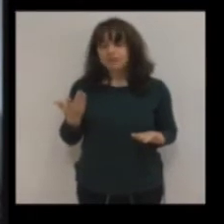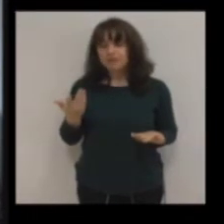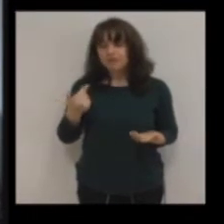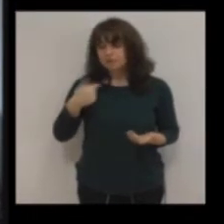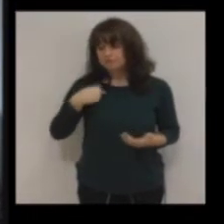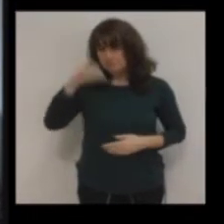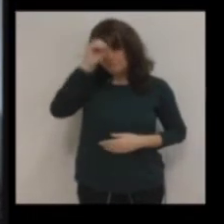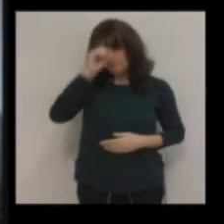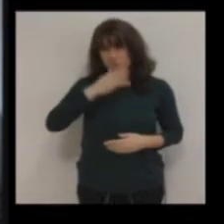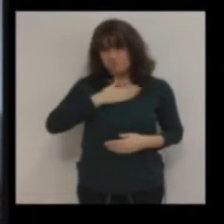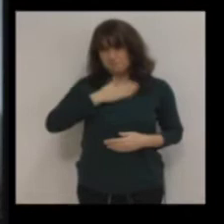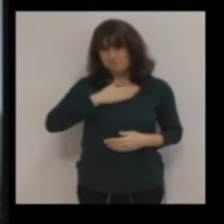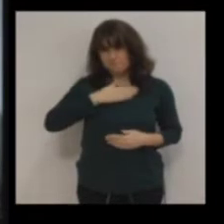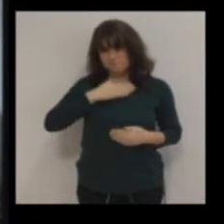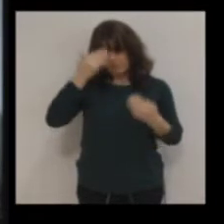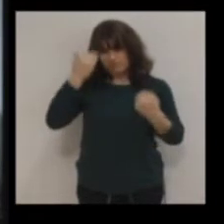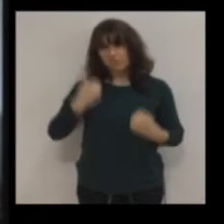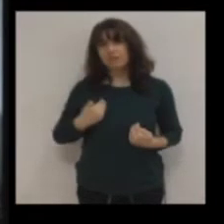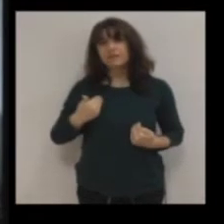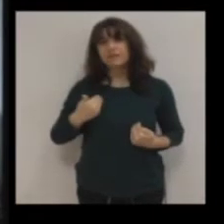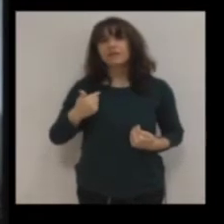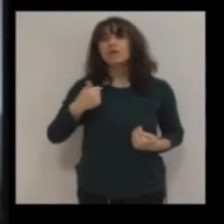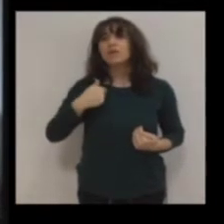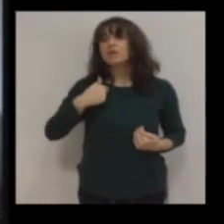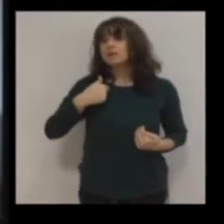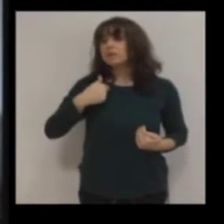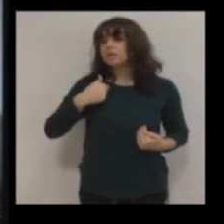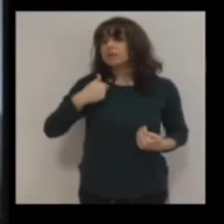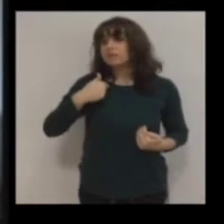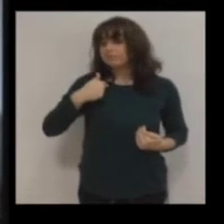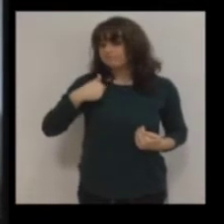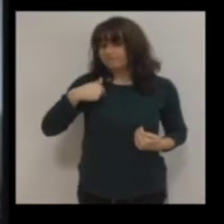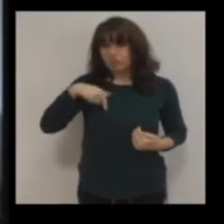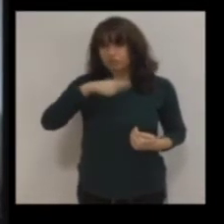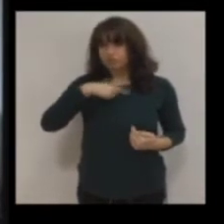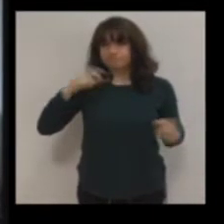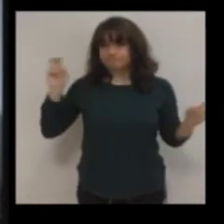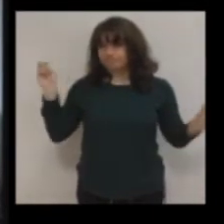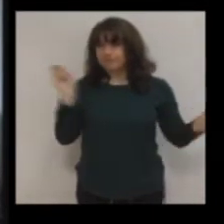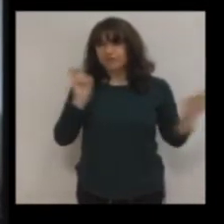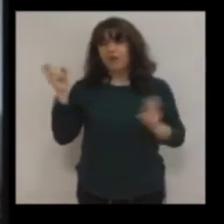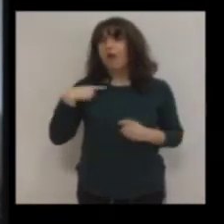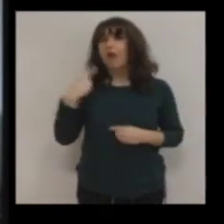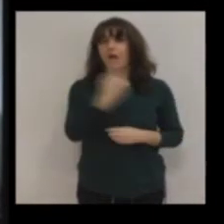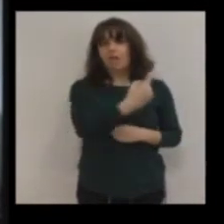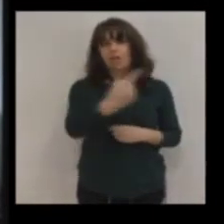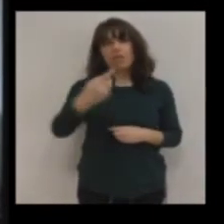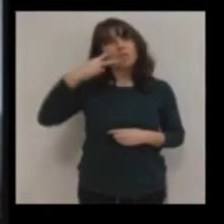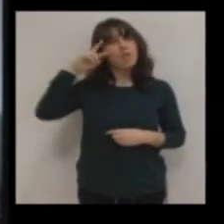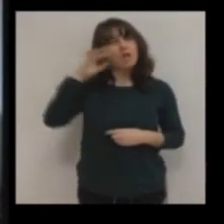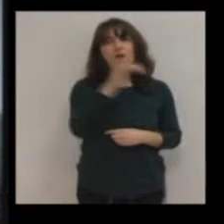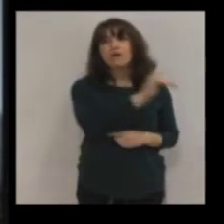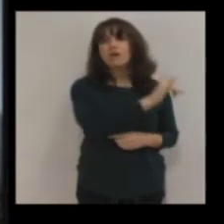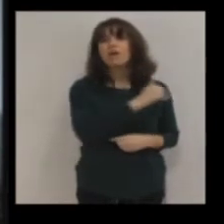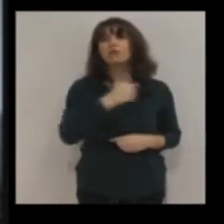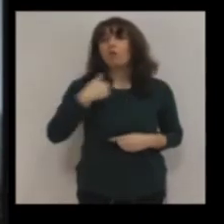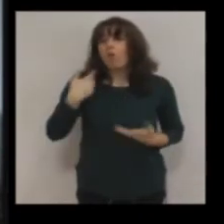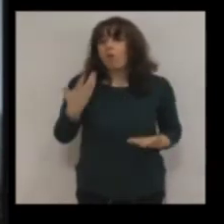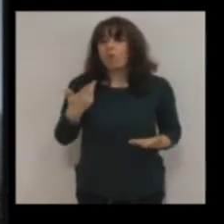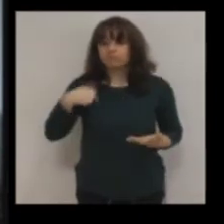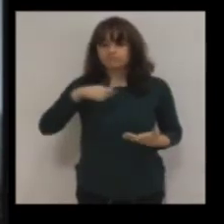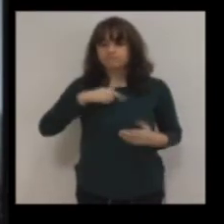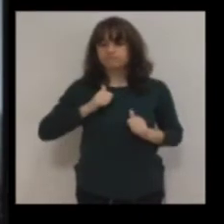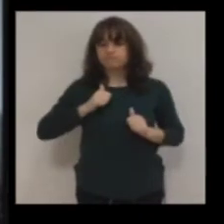Desde mi punto de vista, para lo que venimos, desde cada uno su experiencia, o nos vamos especializando